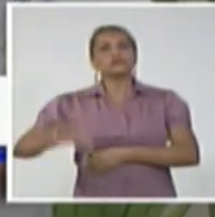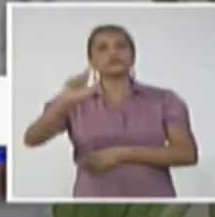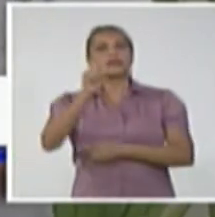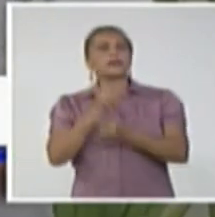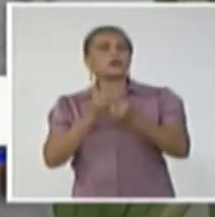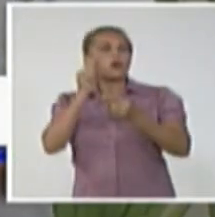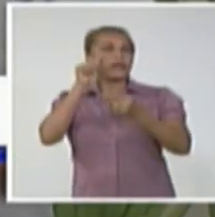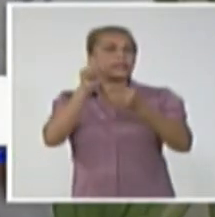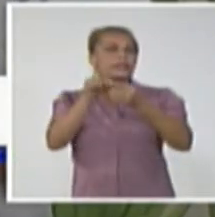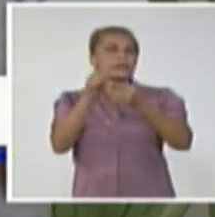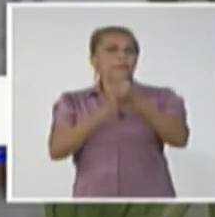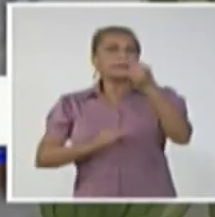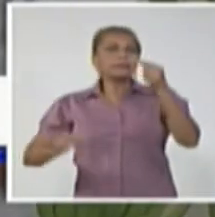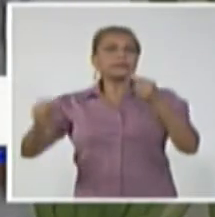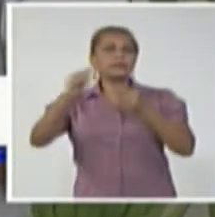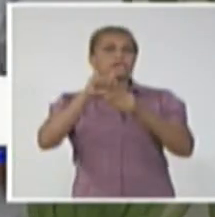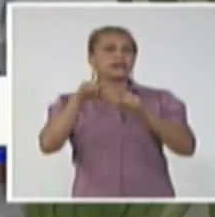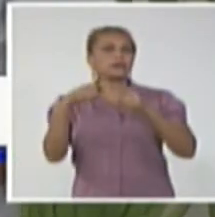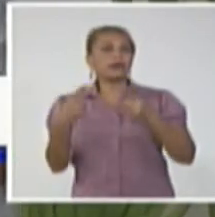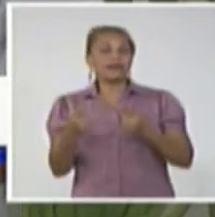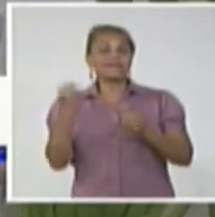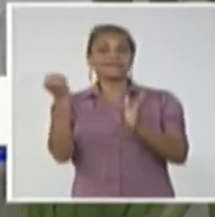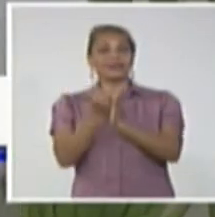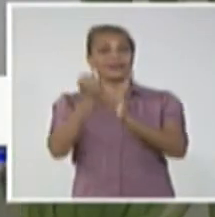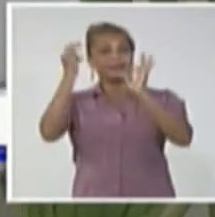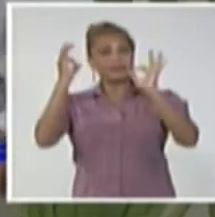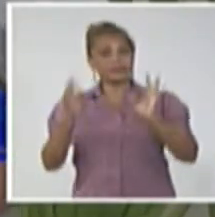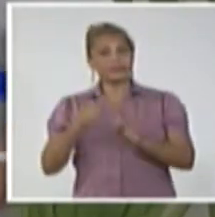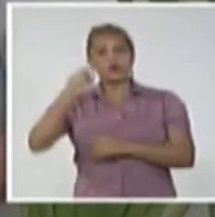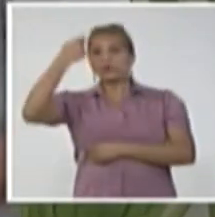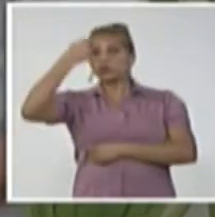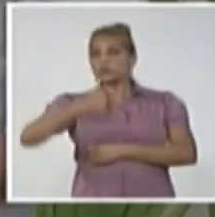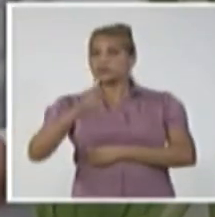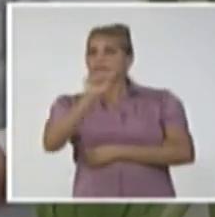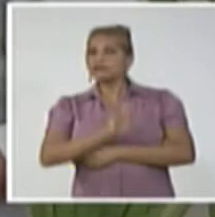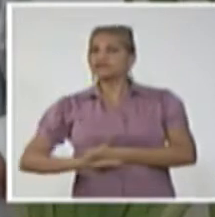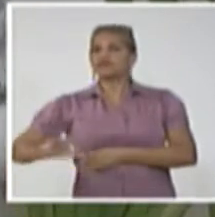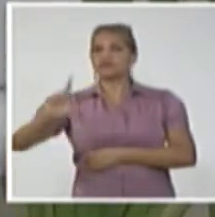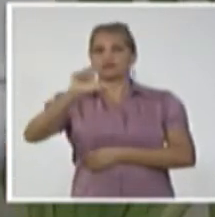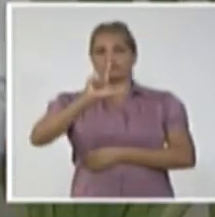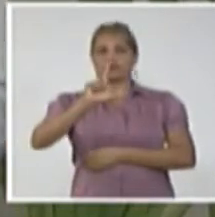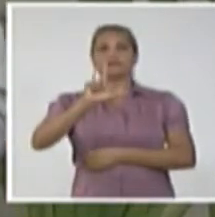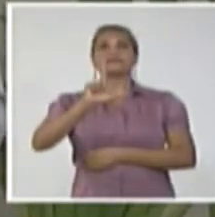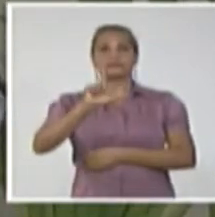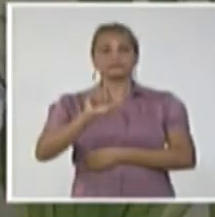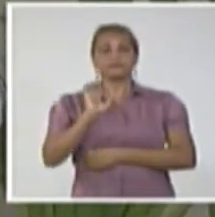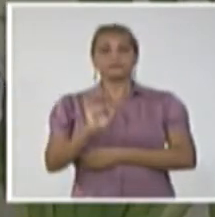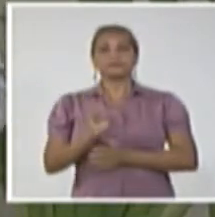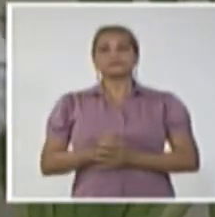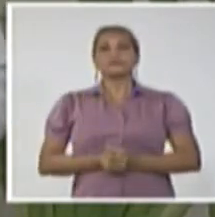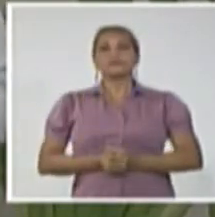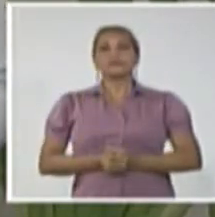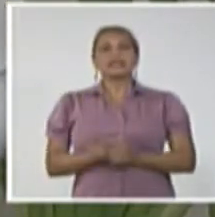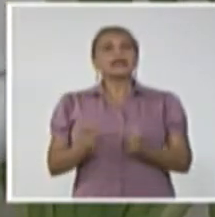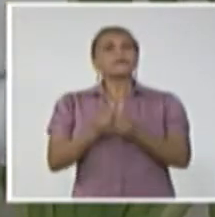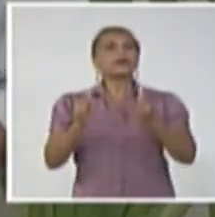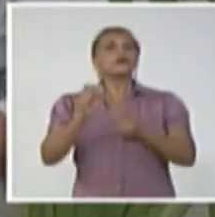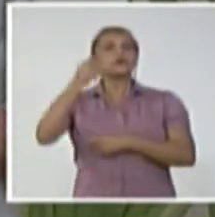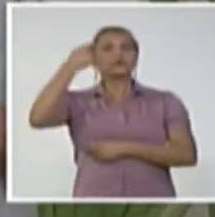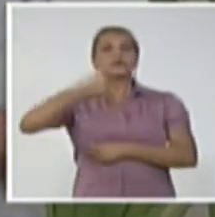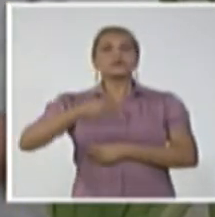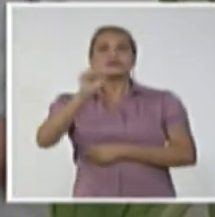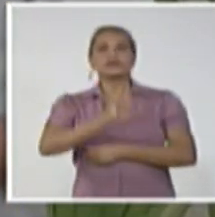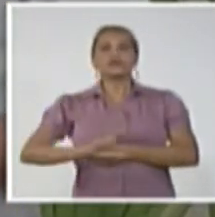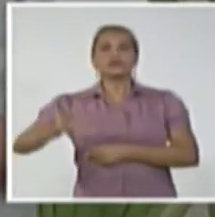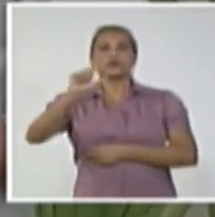objetivo garantizar la mayor justicia social posible. La mayor justicia social posible. Y para